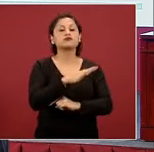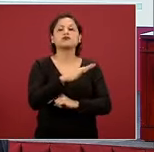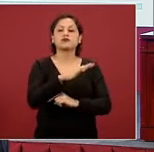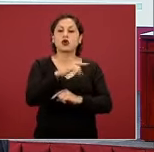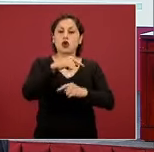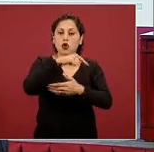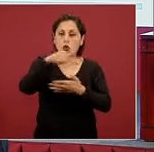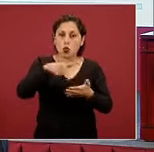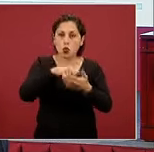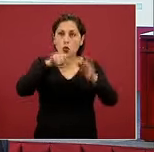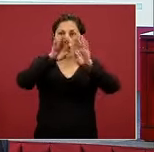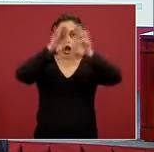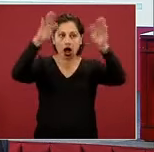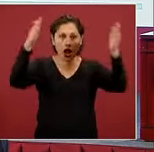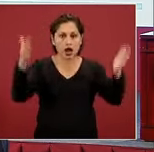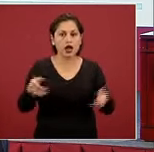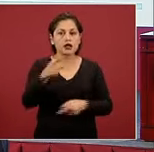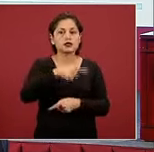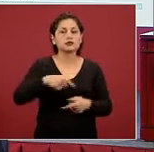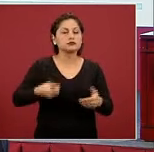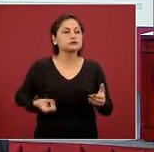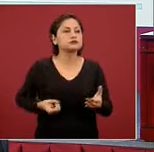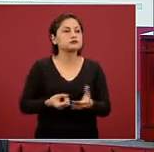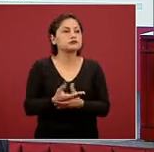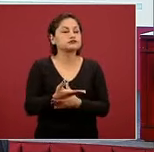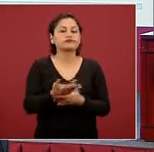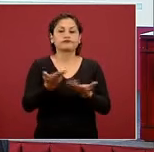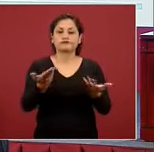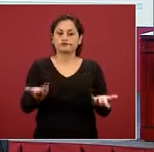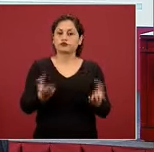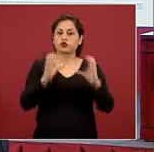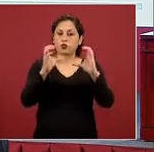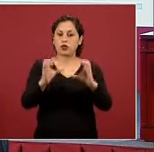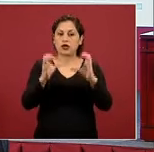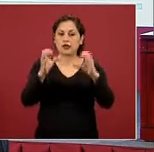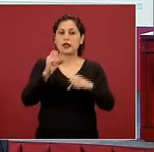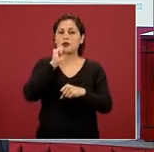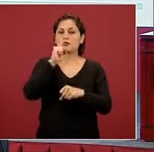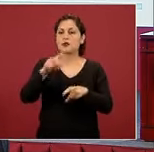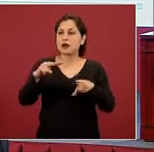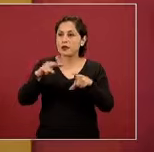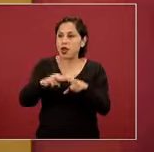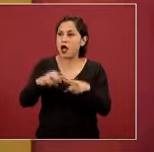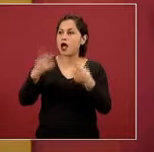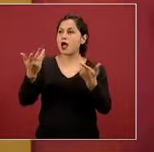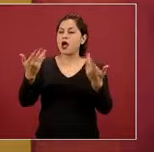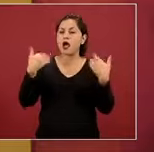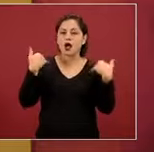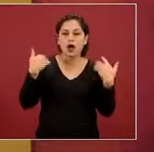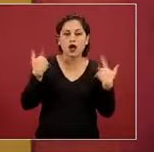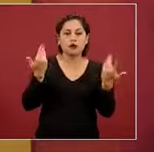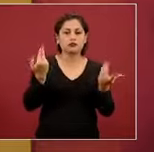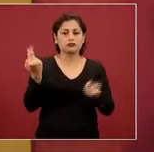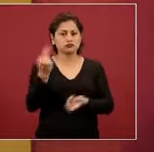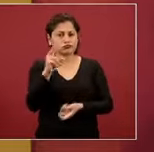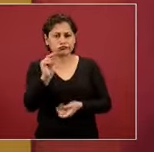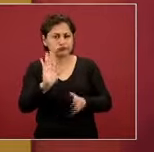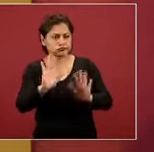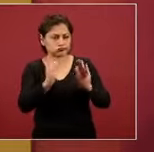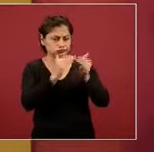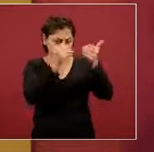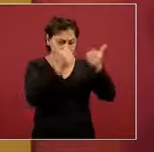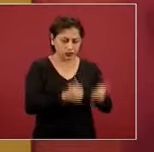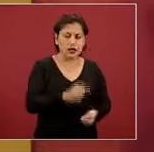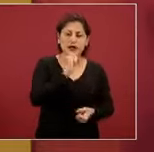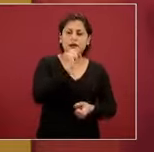cerrados, no salir a la calle o al espacio público, plazas, jardines, transporte, si no es indispensable, proteger su